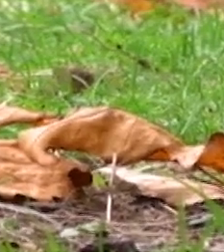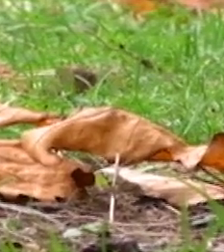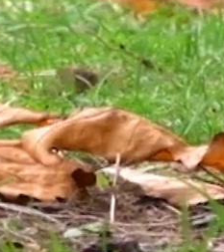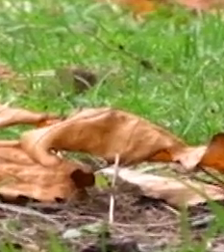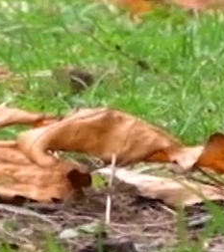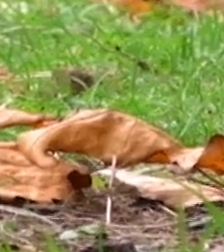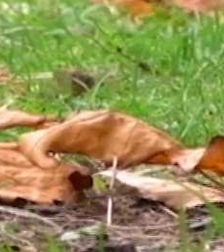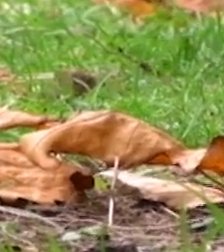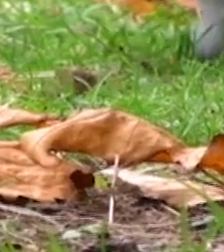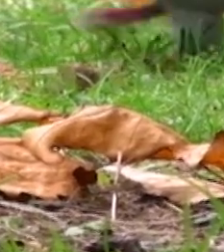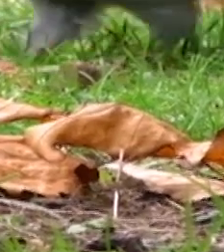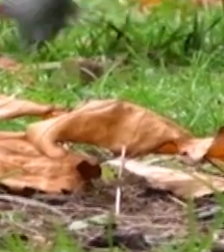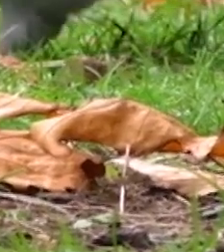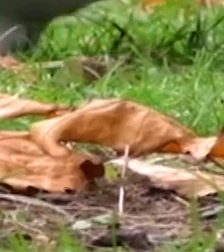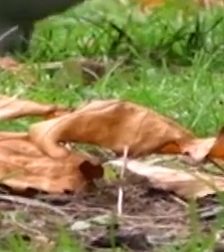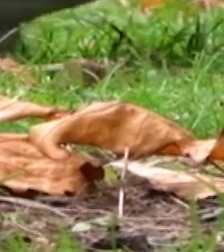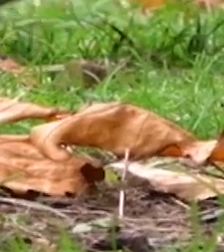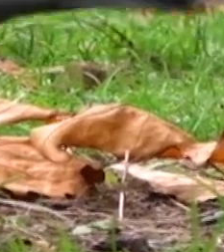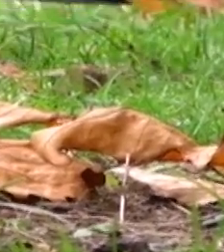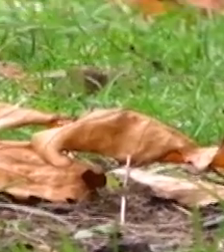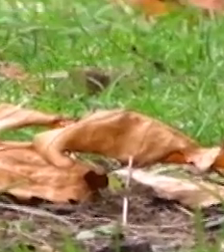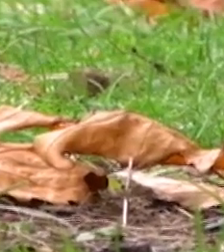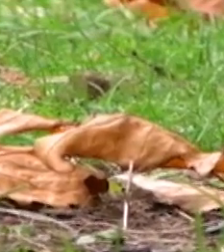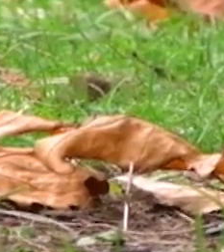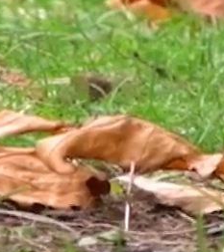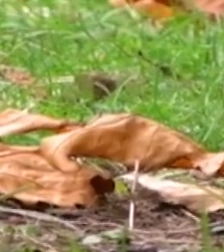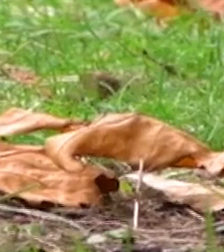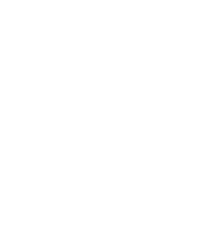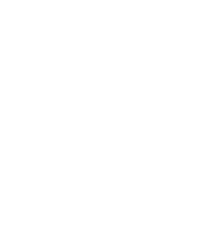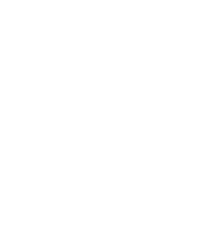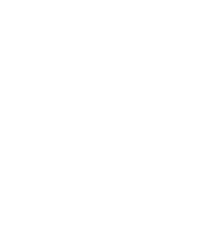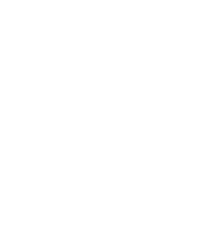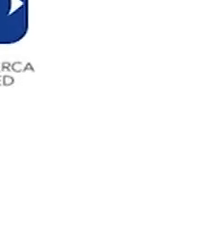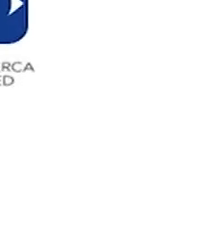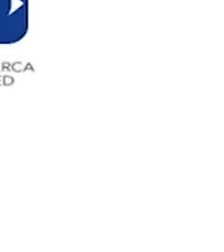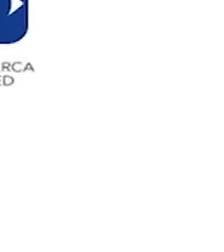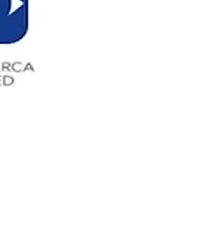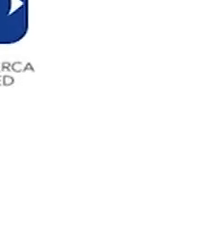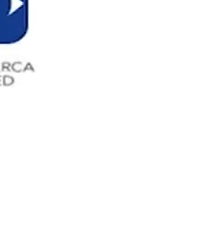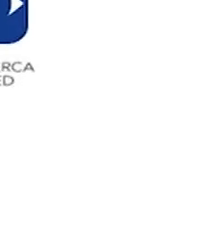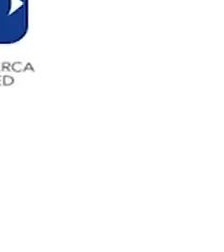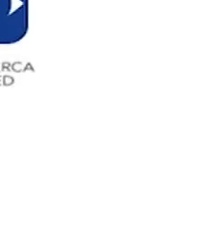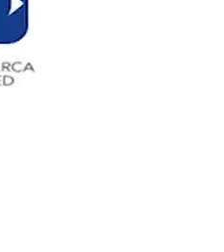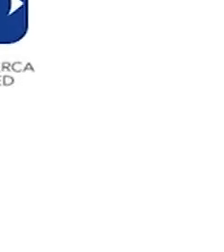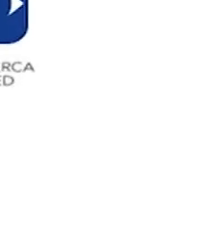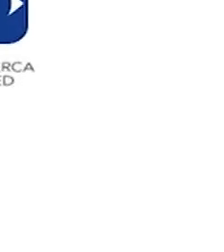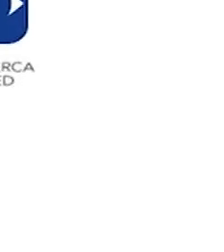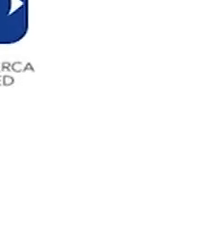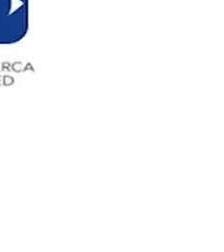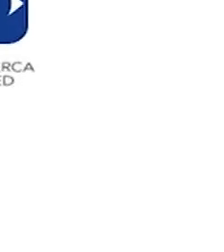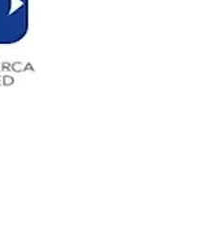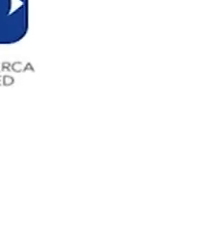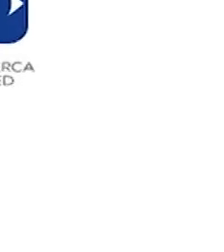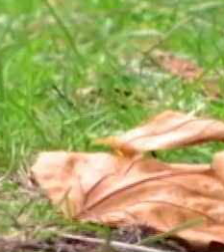Las tortillas somos muy buenas planeando nuestro ahorro. Si vos querés ser igual y ponerte en modo ahorro, entra a la página y apps del BN para abrir el tuyo